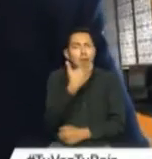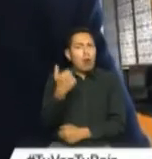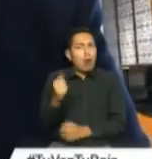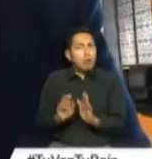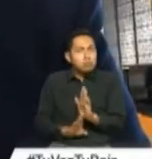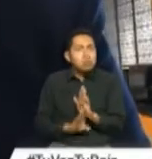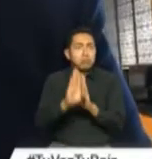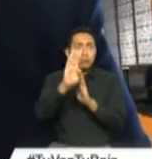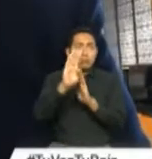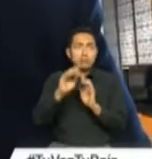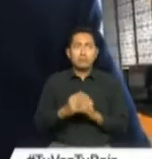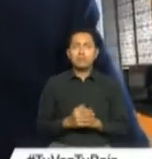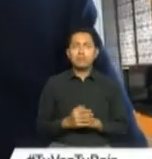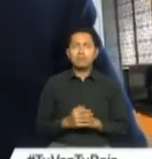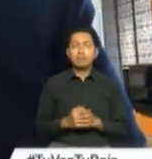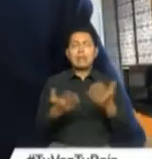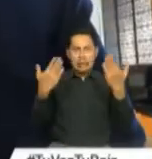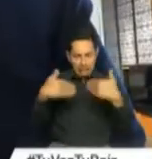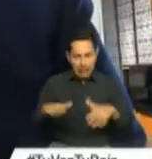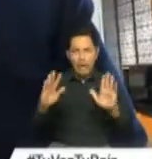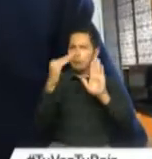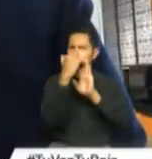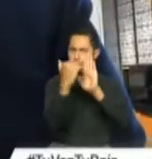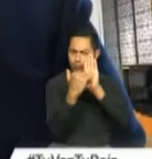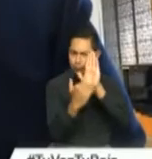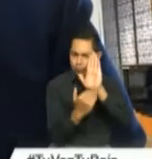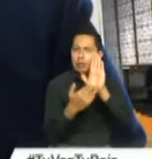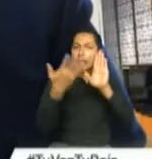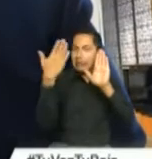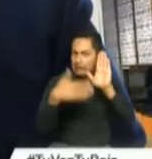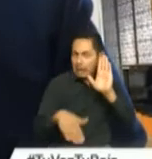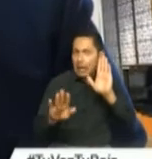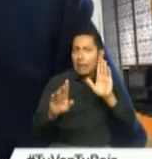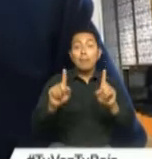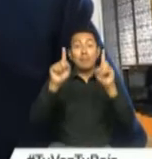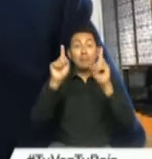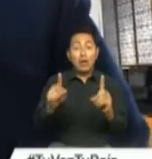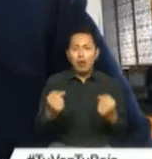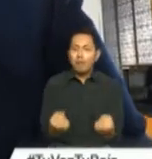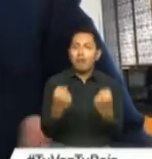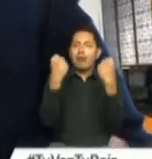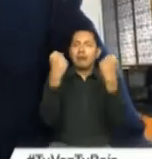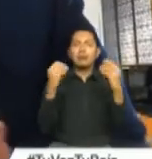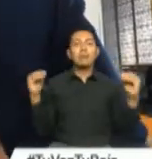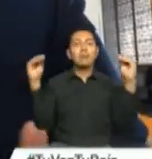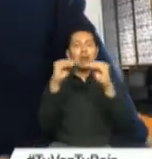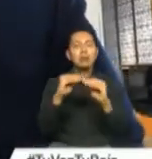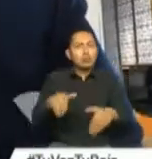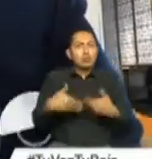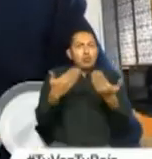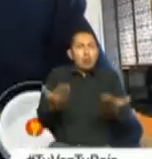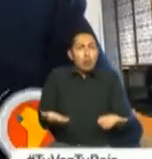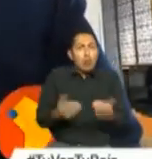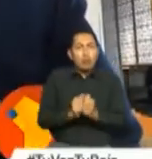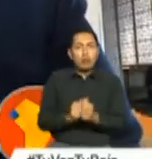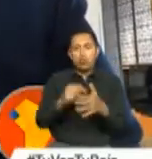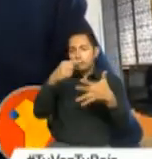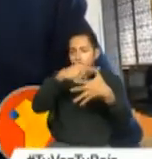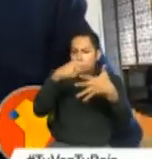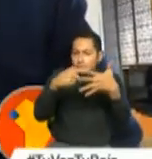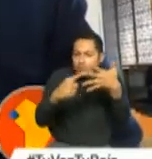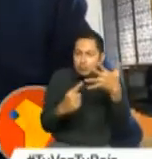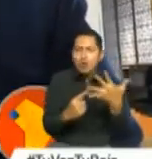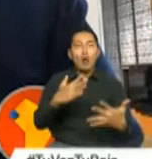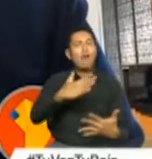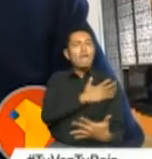mecanismos que ya existen, pero que hay que fortalecerlos, que hay que a través de medidas de confianza